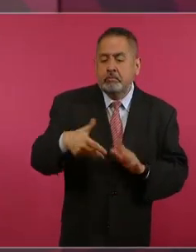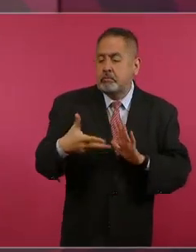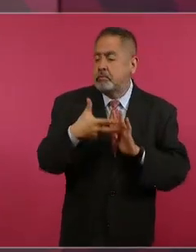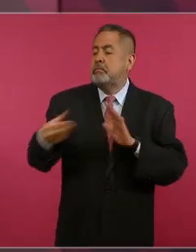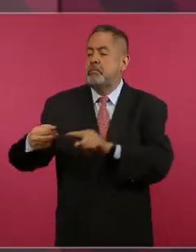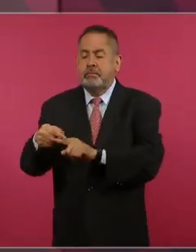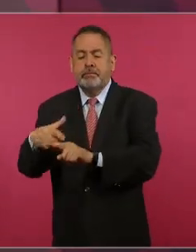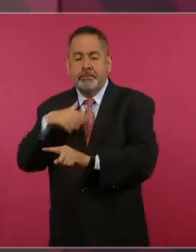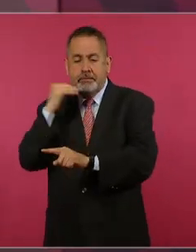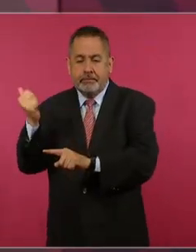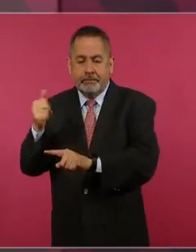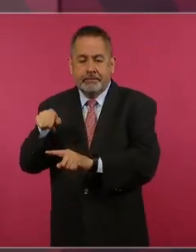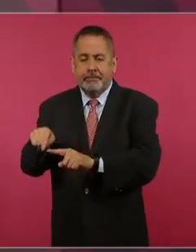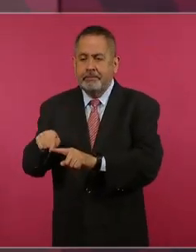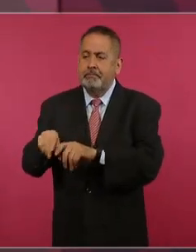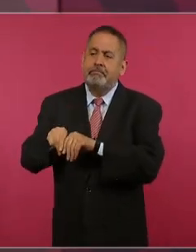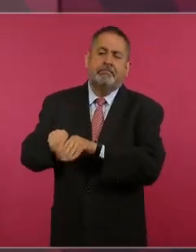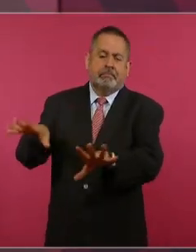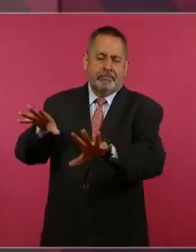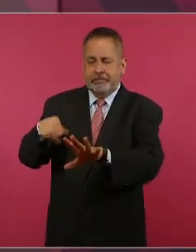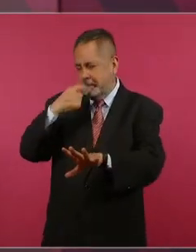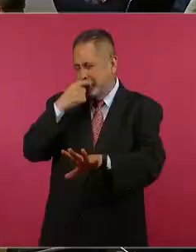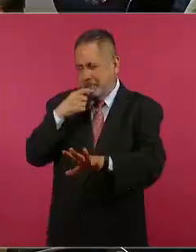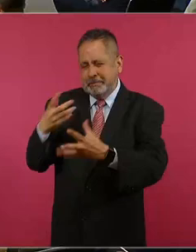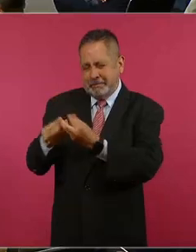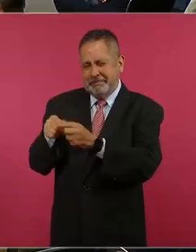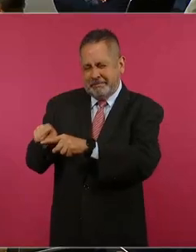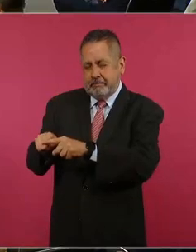ya se aplicaba en México.